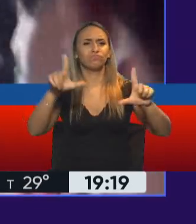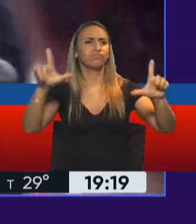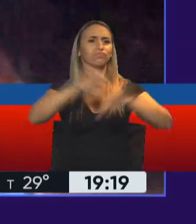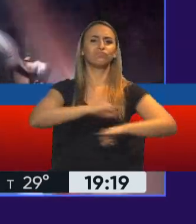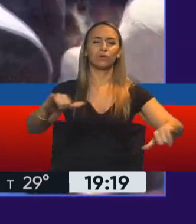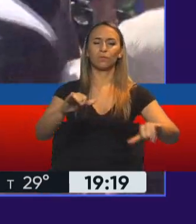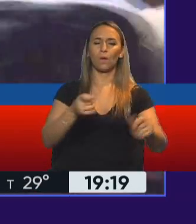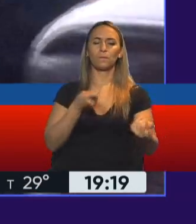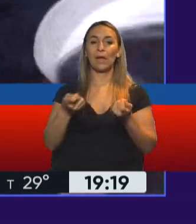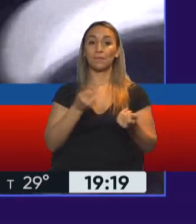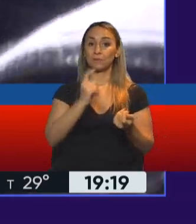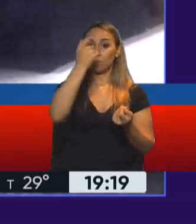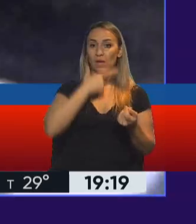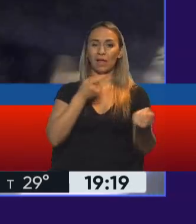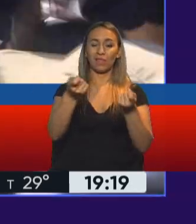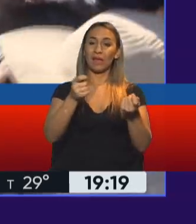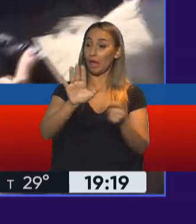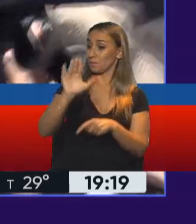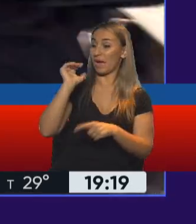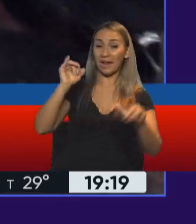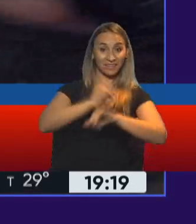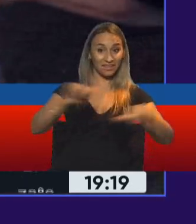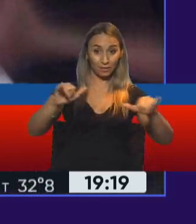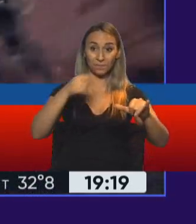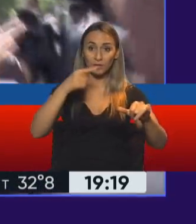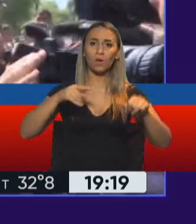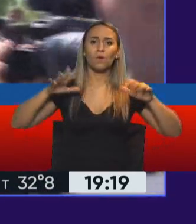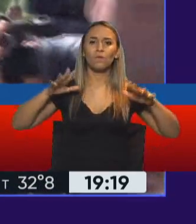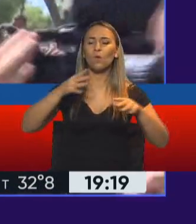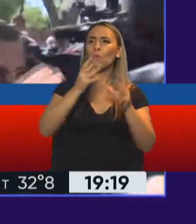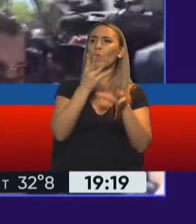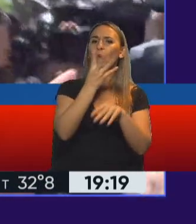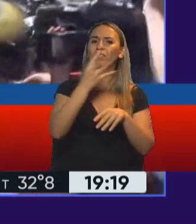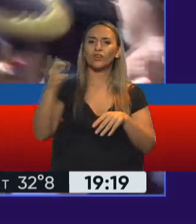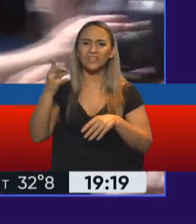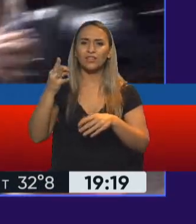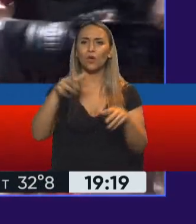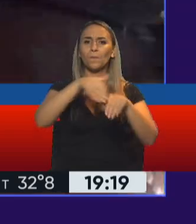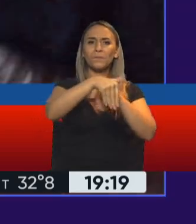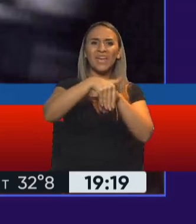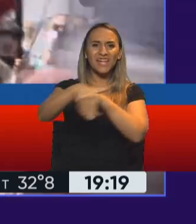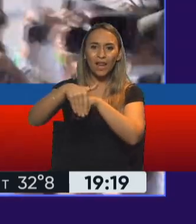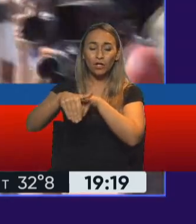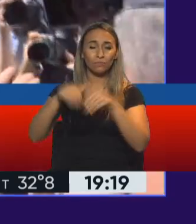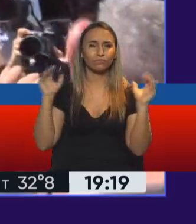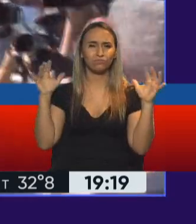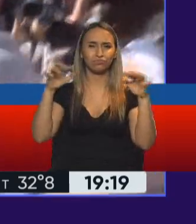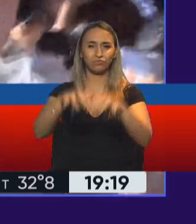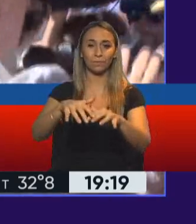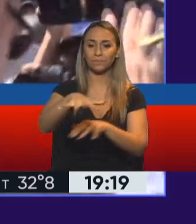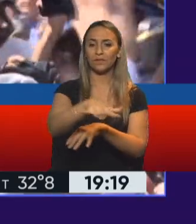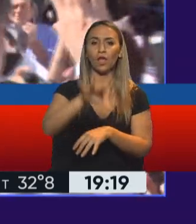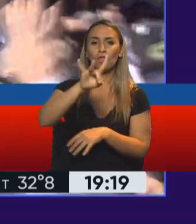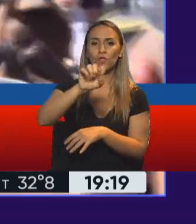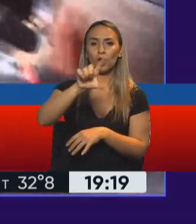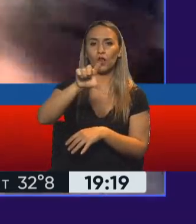martes, seguro la audiencia lo recuerda, movilizarán 400 micros a Dolores. ¿Qué habrá pensado la vecina